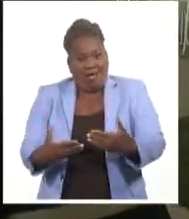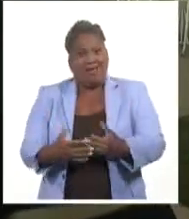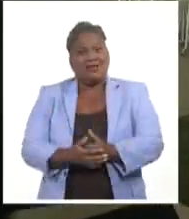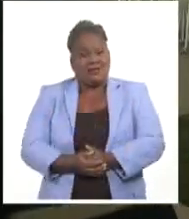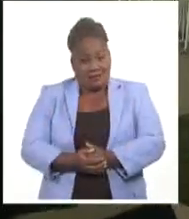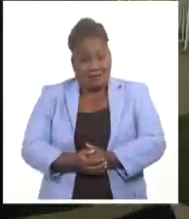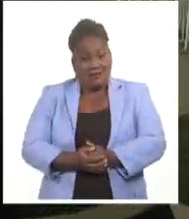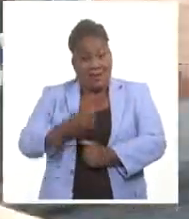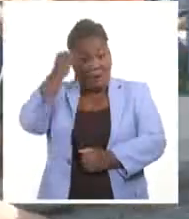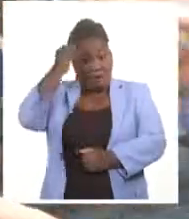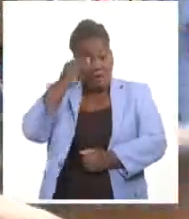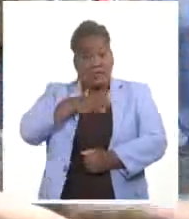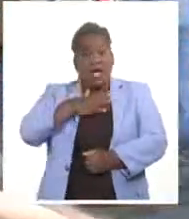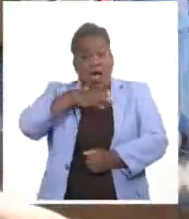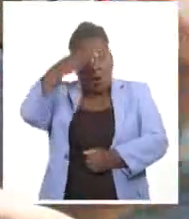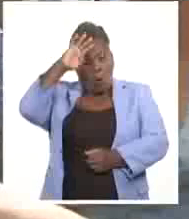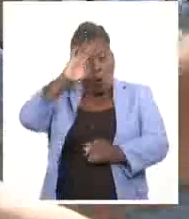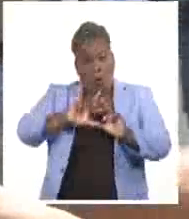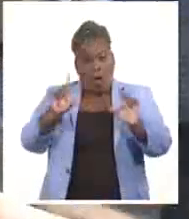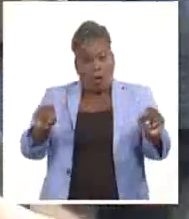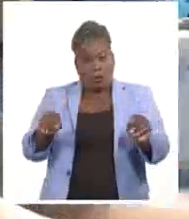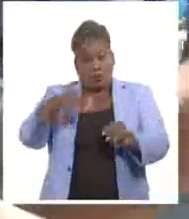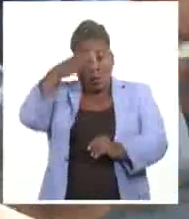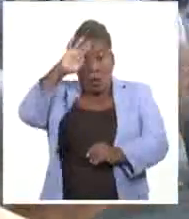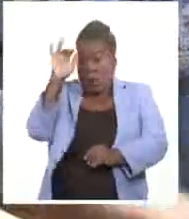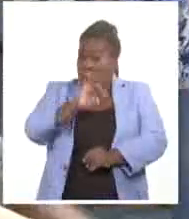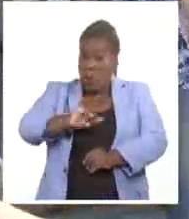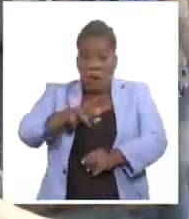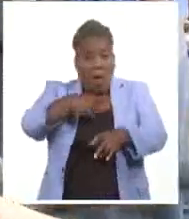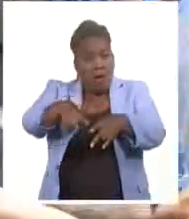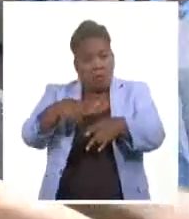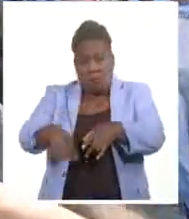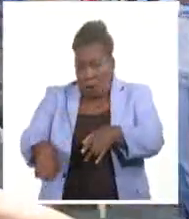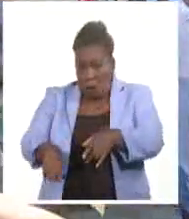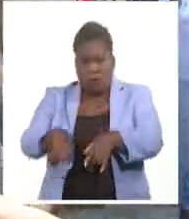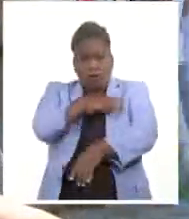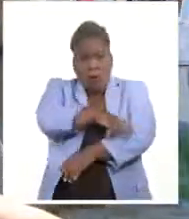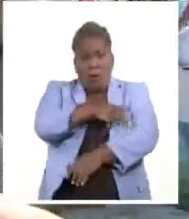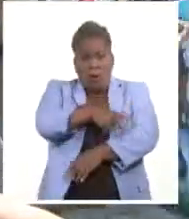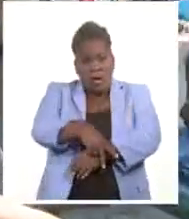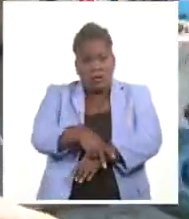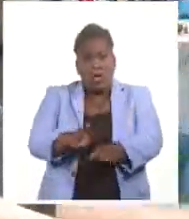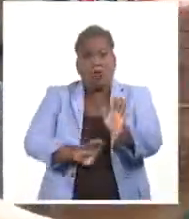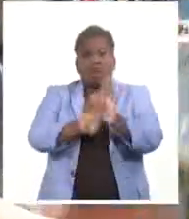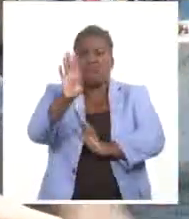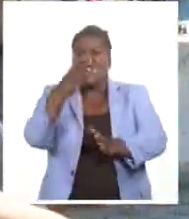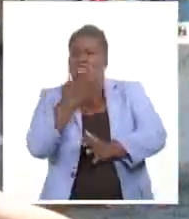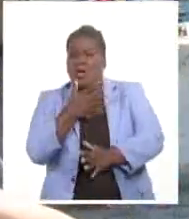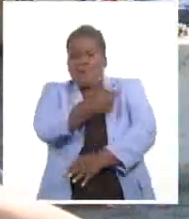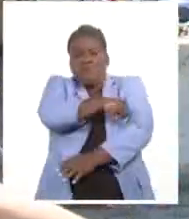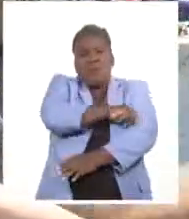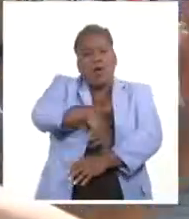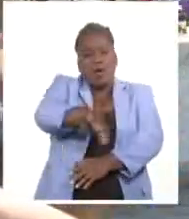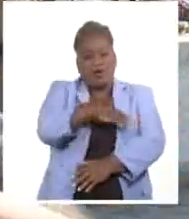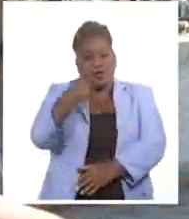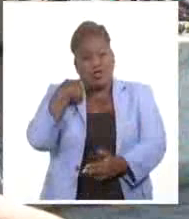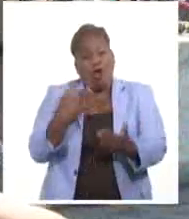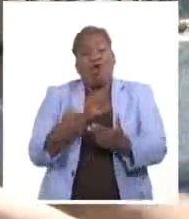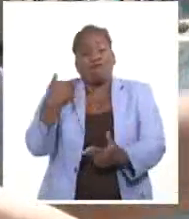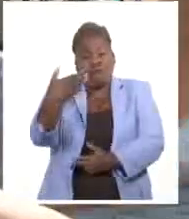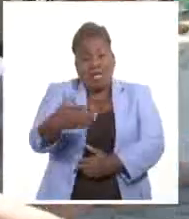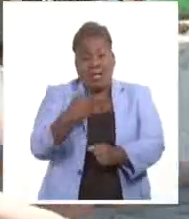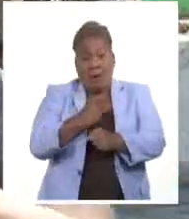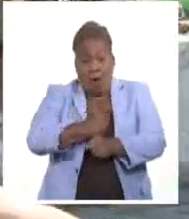de pensar como país. Este país, como otros países que han caído en crisis, eso lo ha levantado el pueblo. Entonces yo tengo la esperanza que nuestros